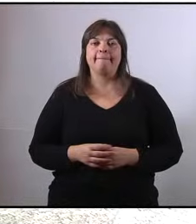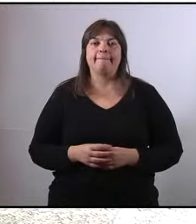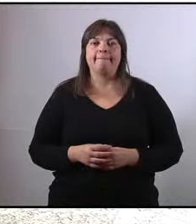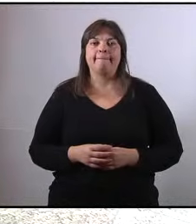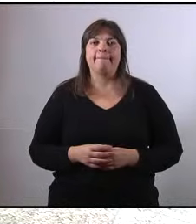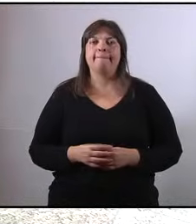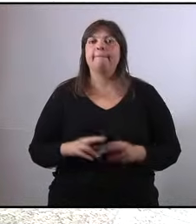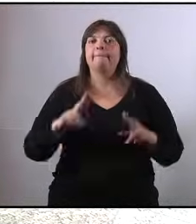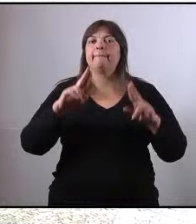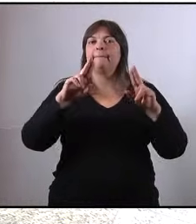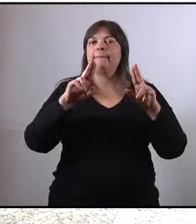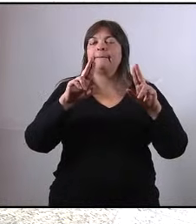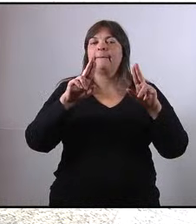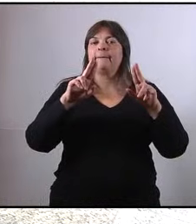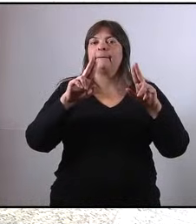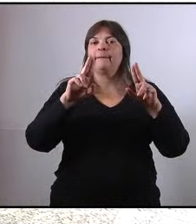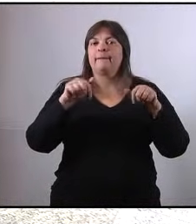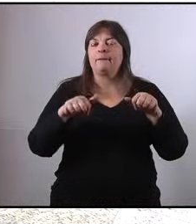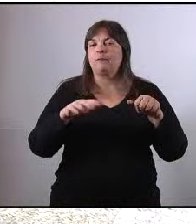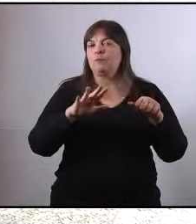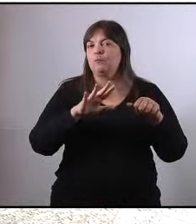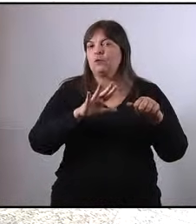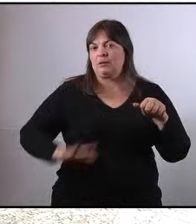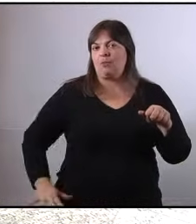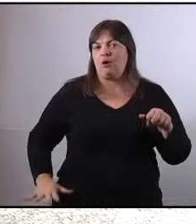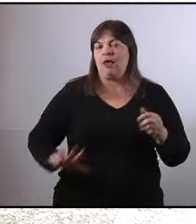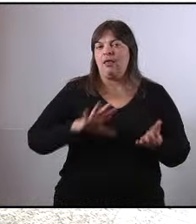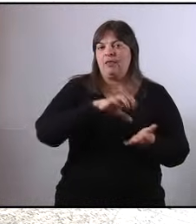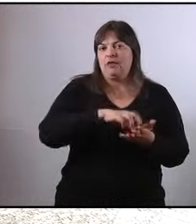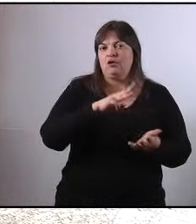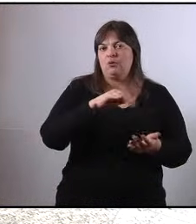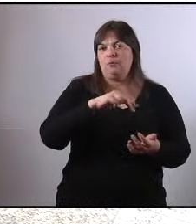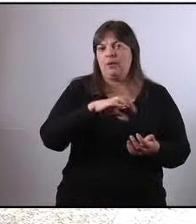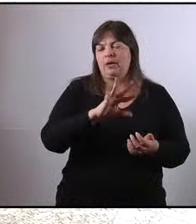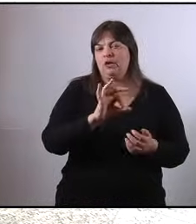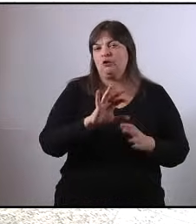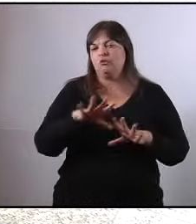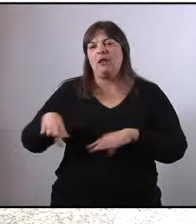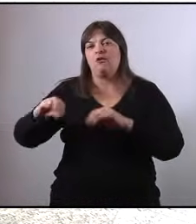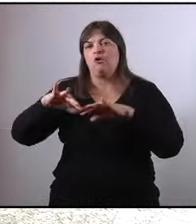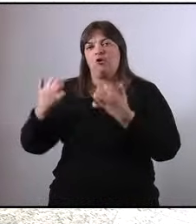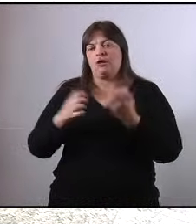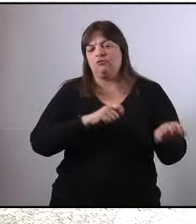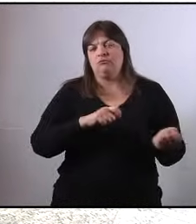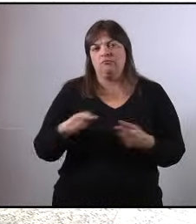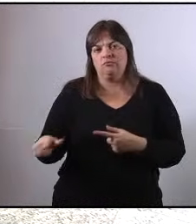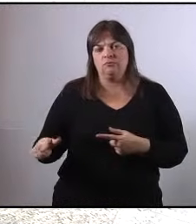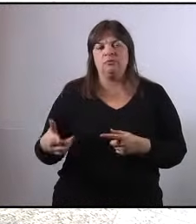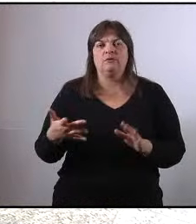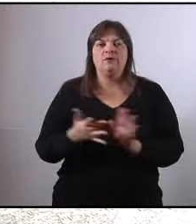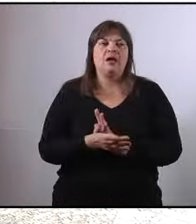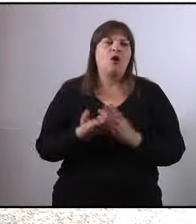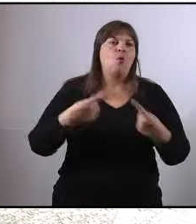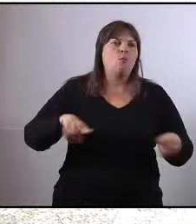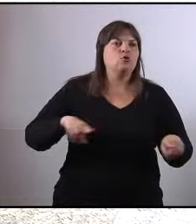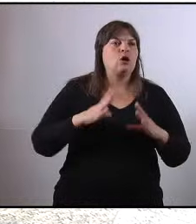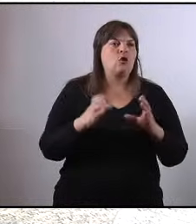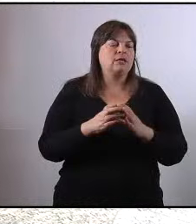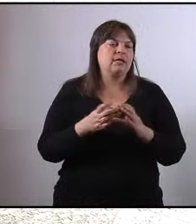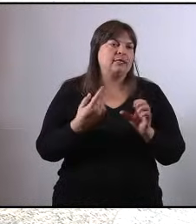Sobre el traslado también temporal del Centro de Los Pinos al Palacio de Congreso, dice que no van a sufrir los músicos de la Orquesta de